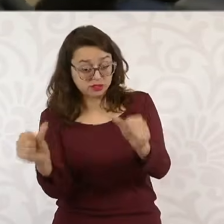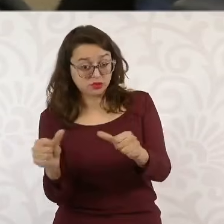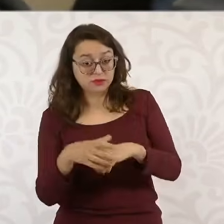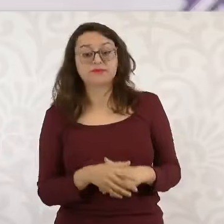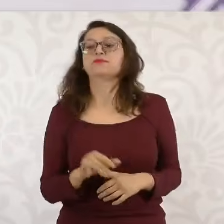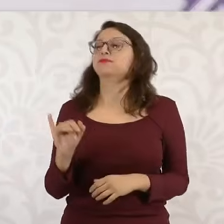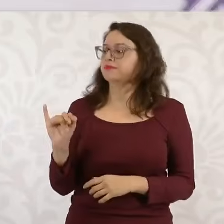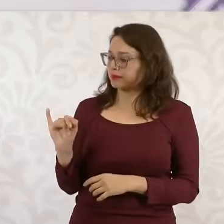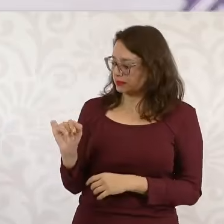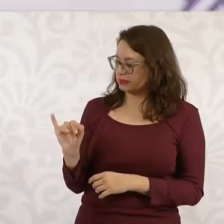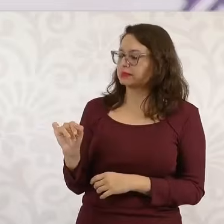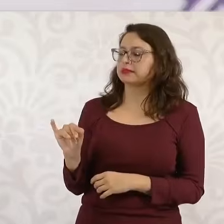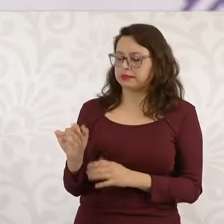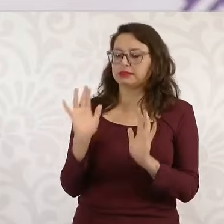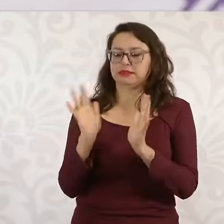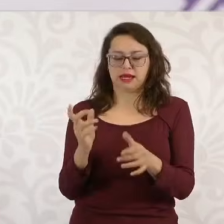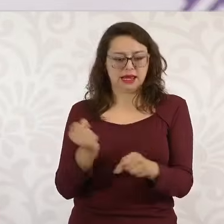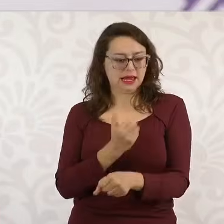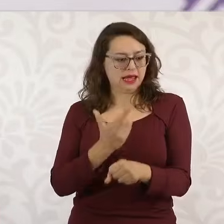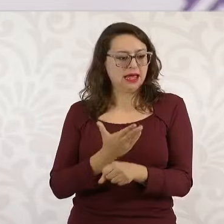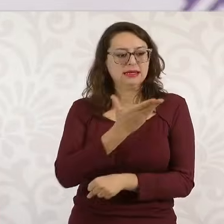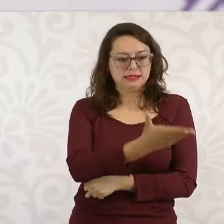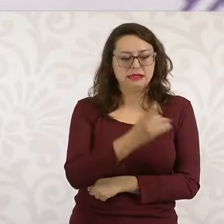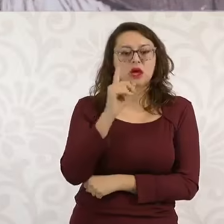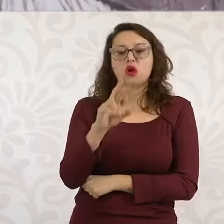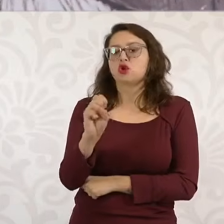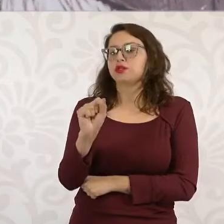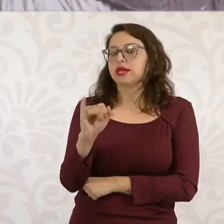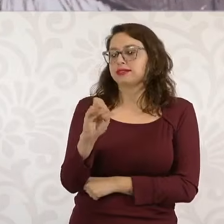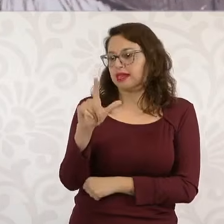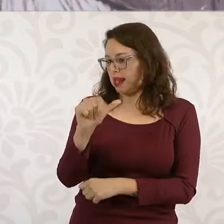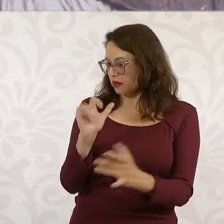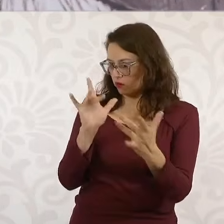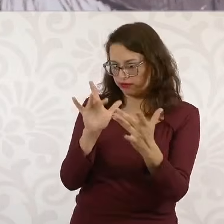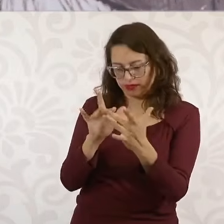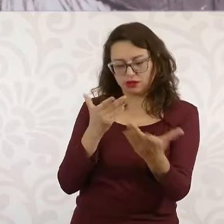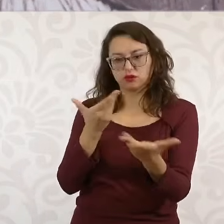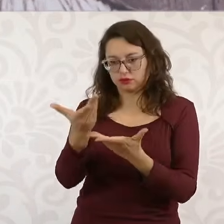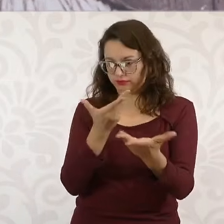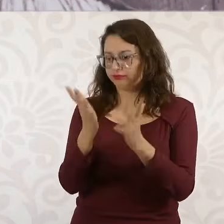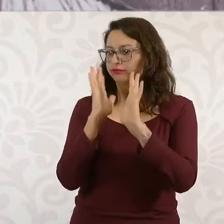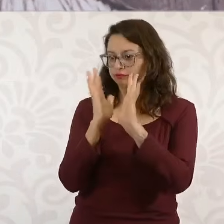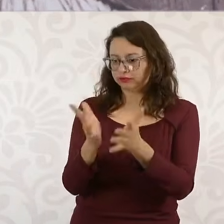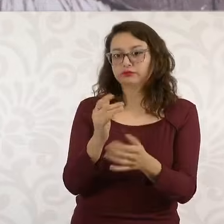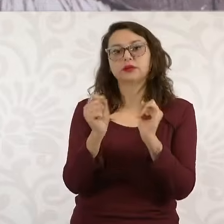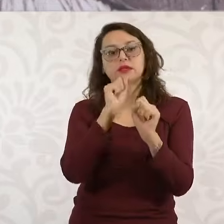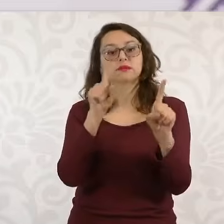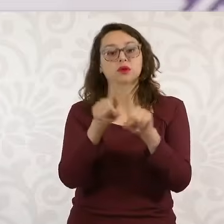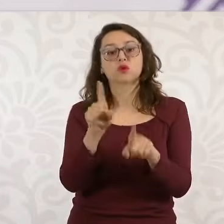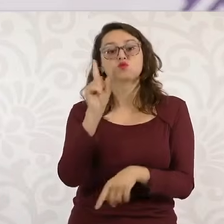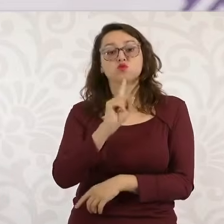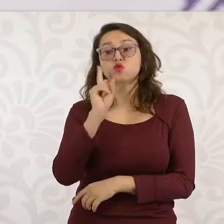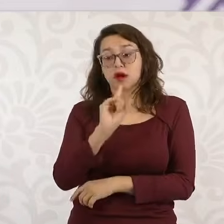Sí, familia? le pedí a la secretaria Rosicela que de inmediato entrara en contacto con la familia. Igual una mujer que